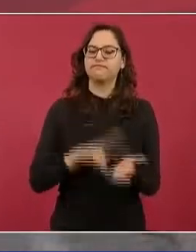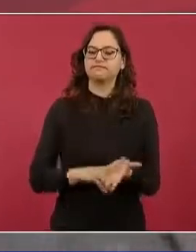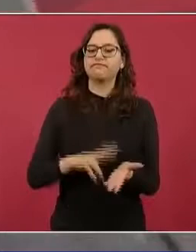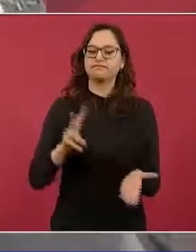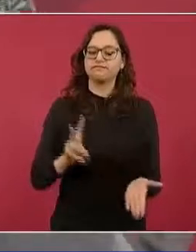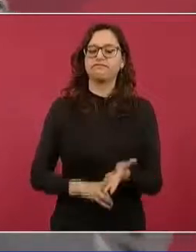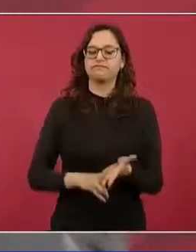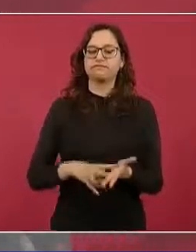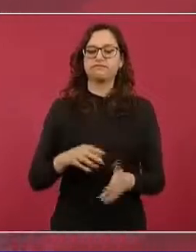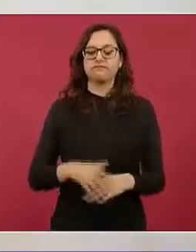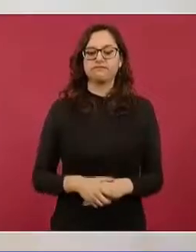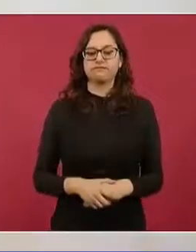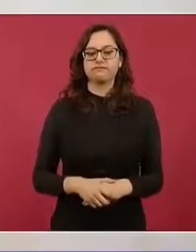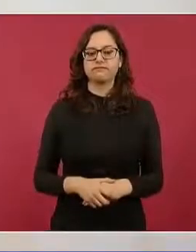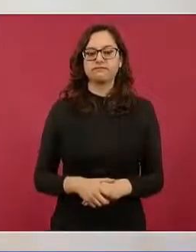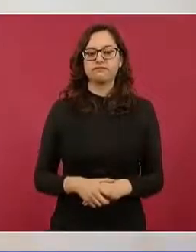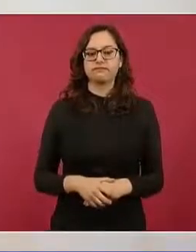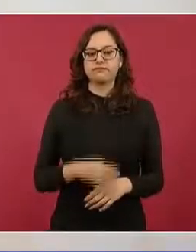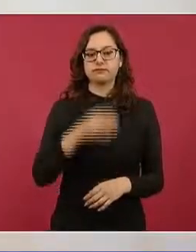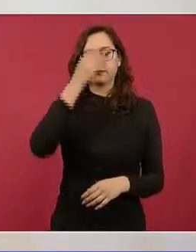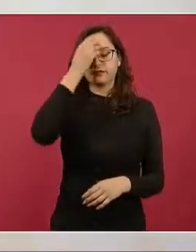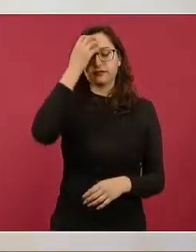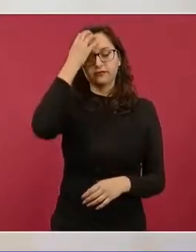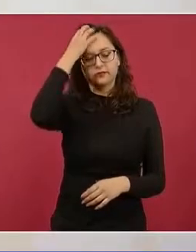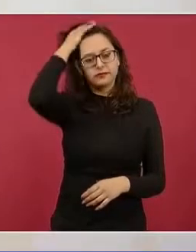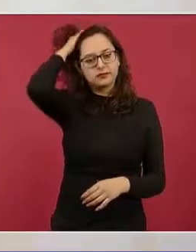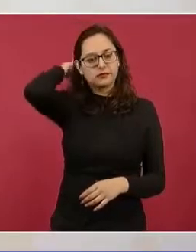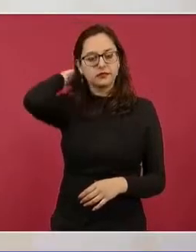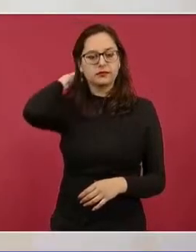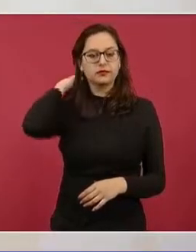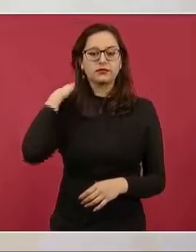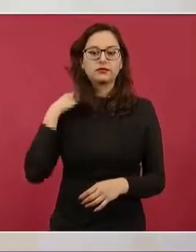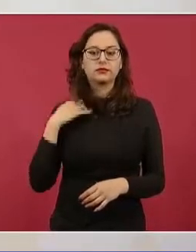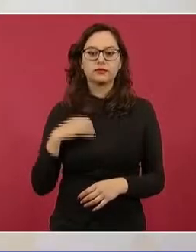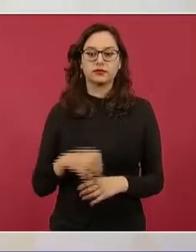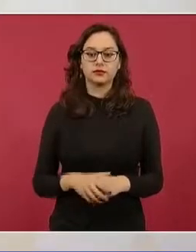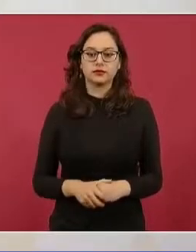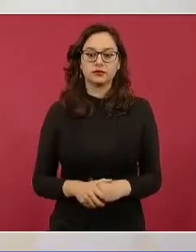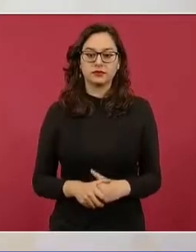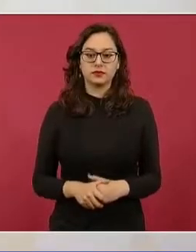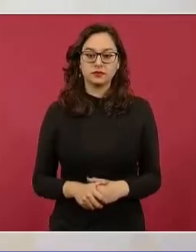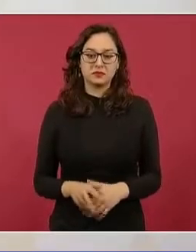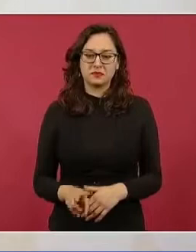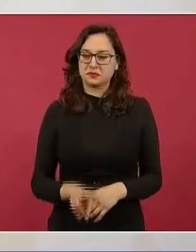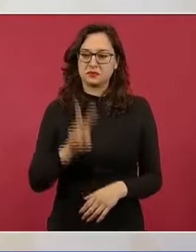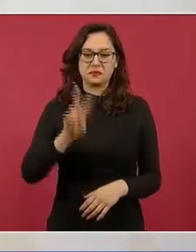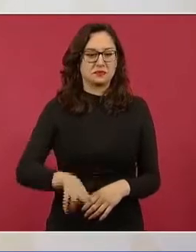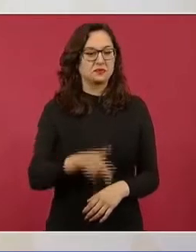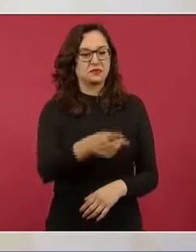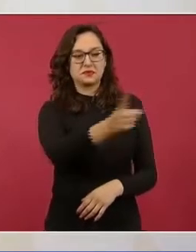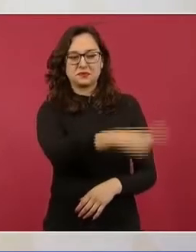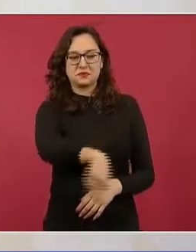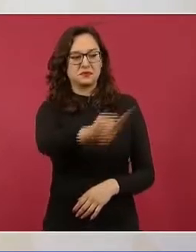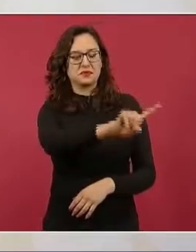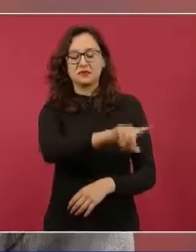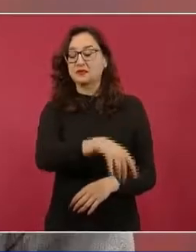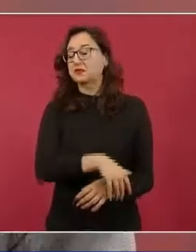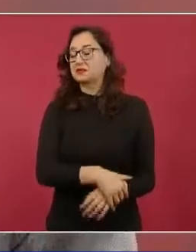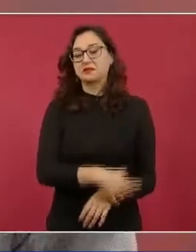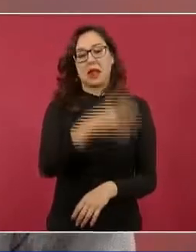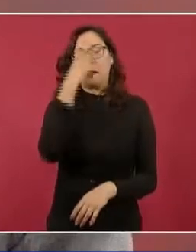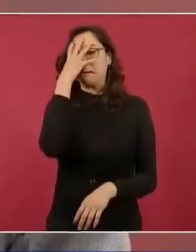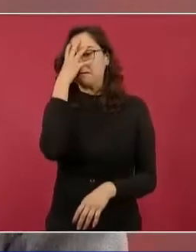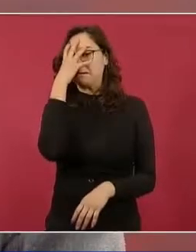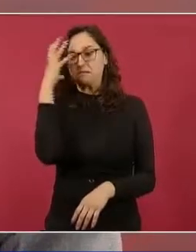Y es una vergüenza en todo sentido. Ahora con lo de